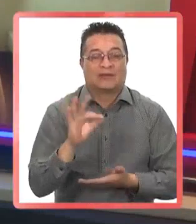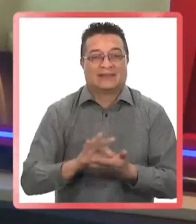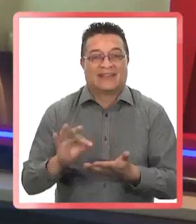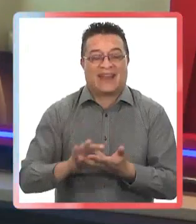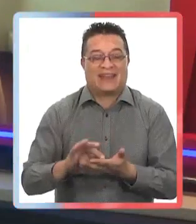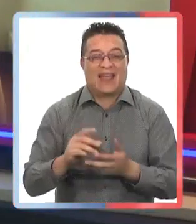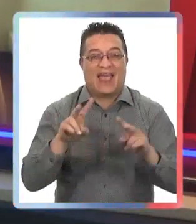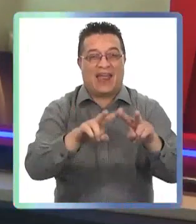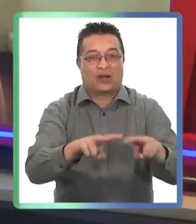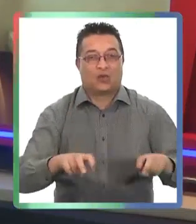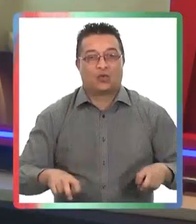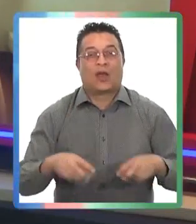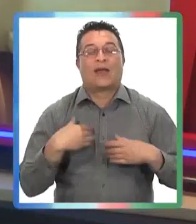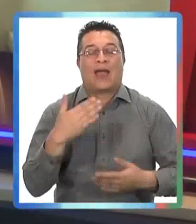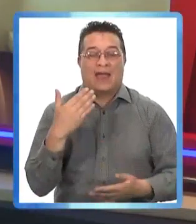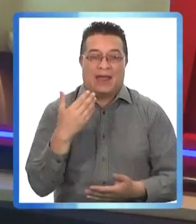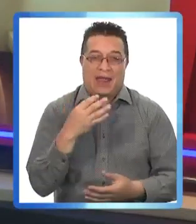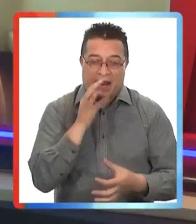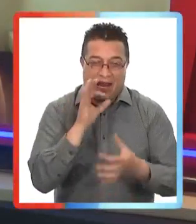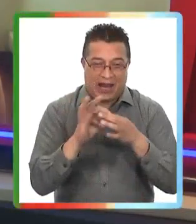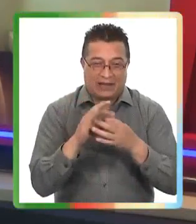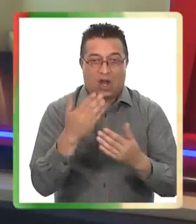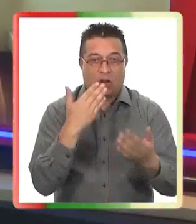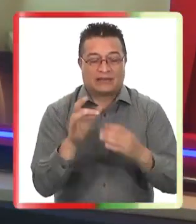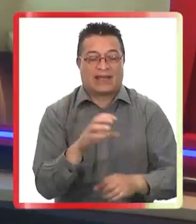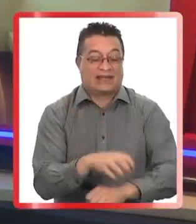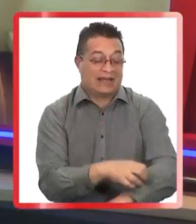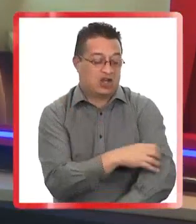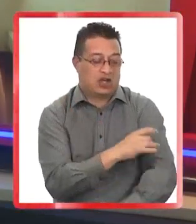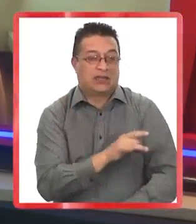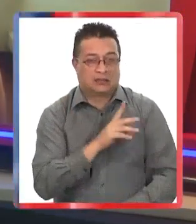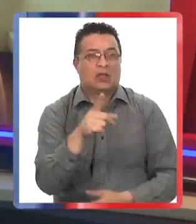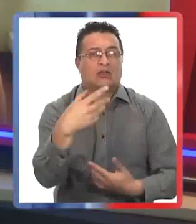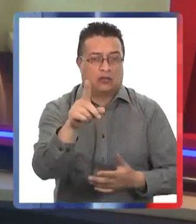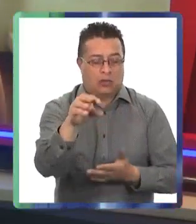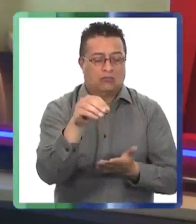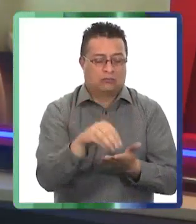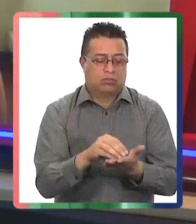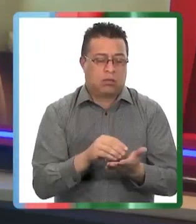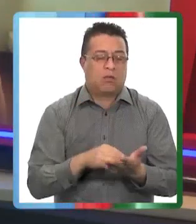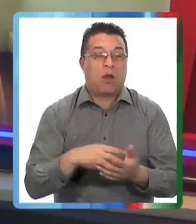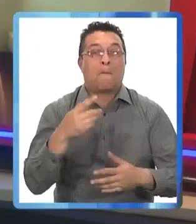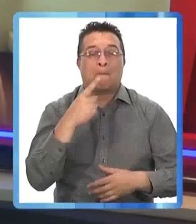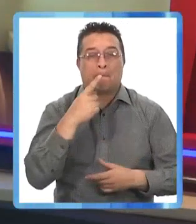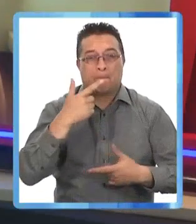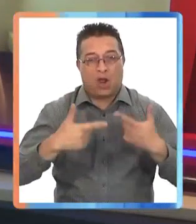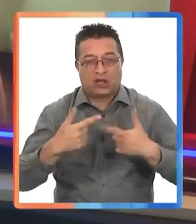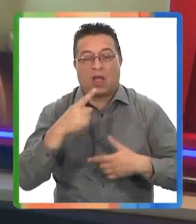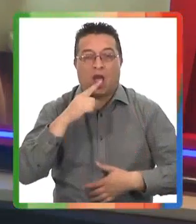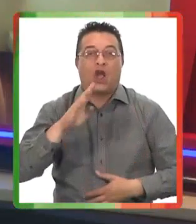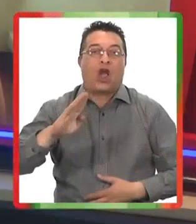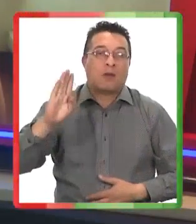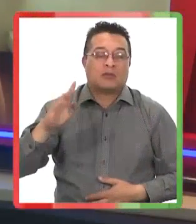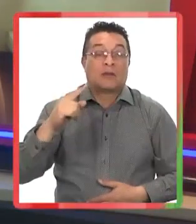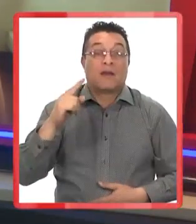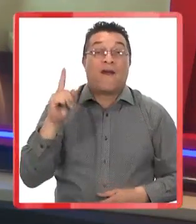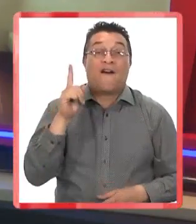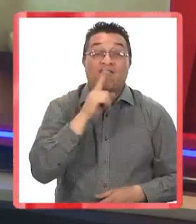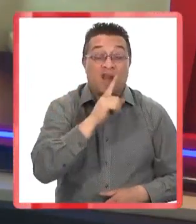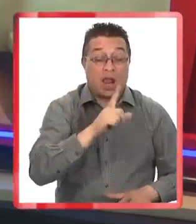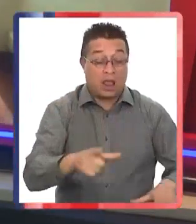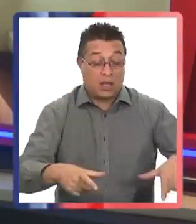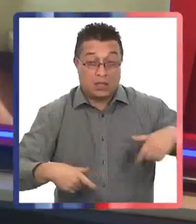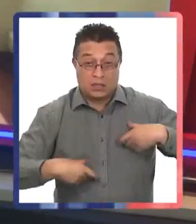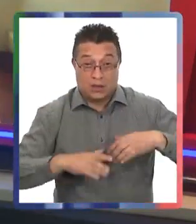de Chile. Hemos tomado nota de cada una de las políticas, compromisos para al final de este mandato cobrar la palabra, ¿verdad? Así que ahí